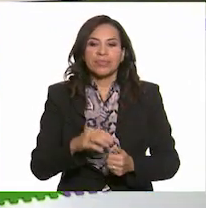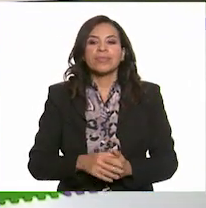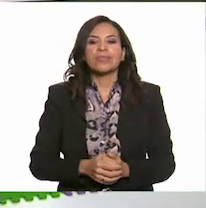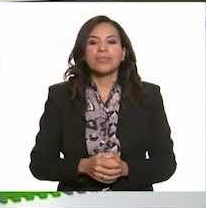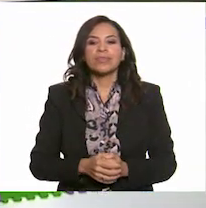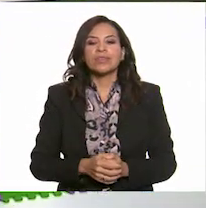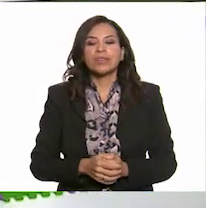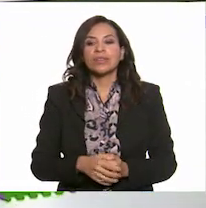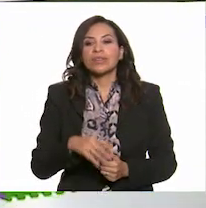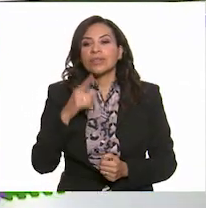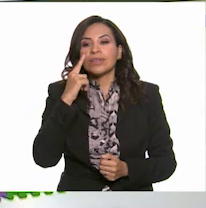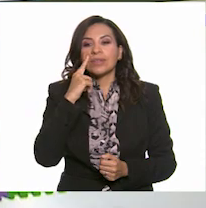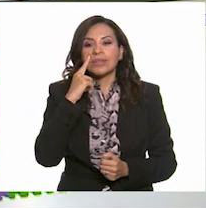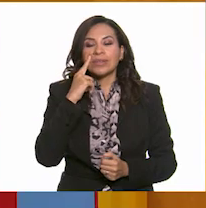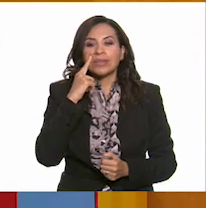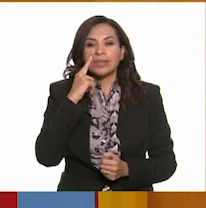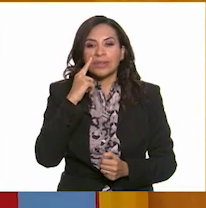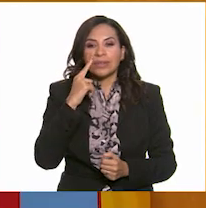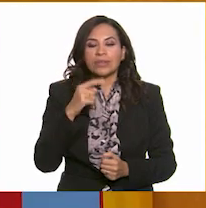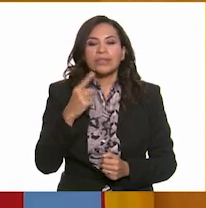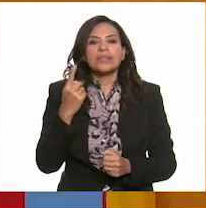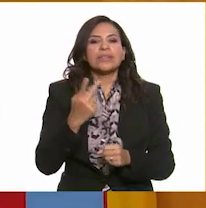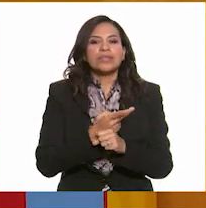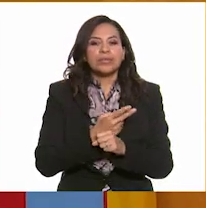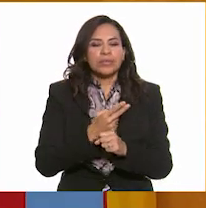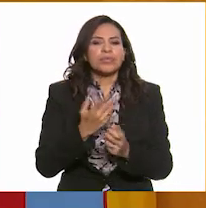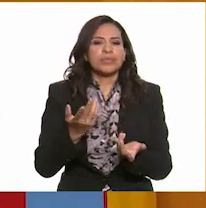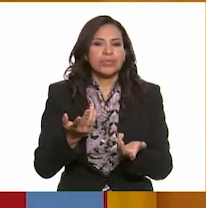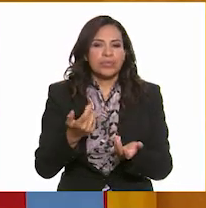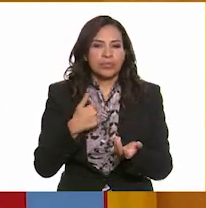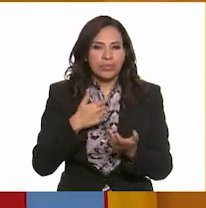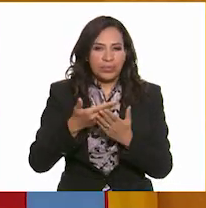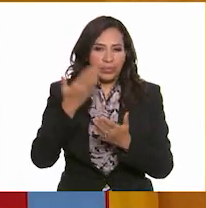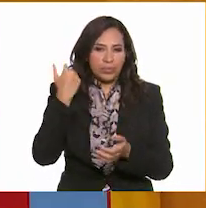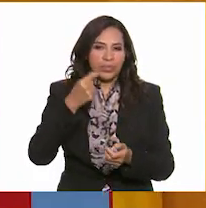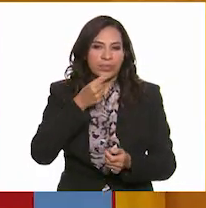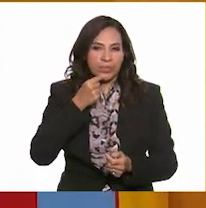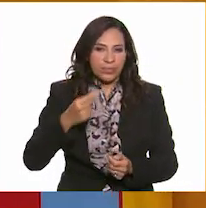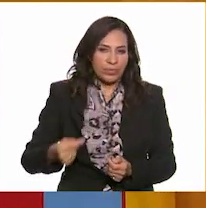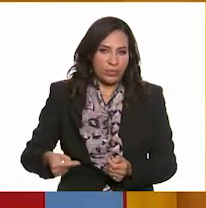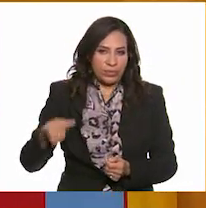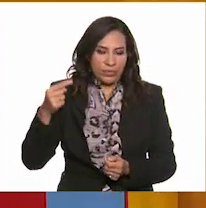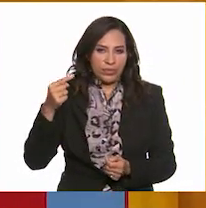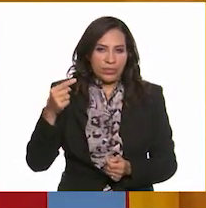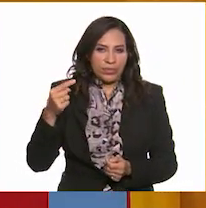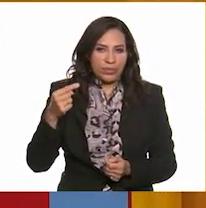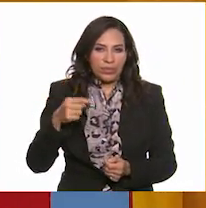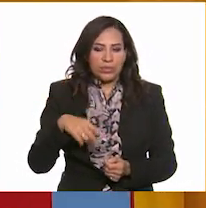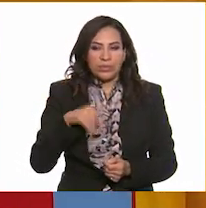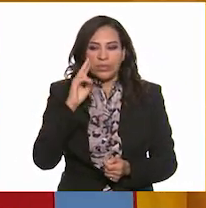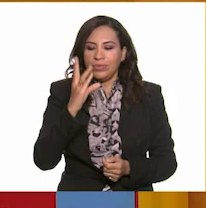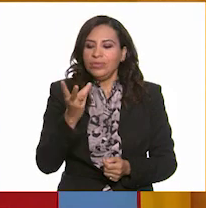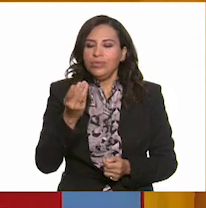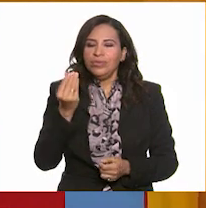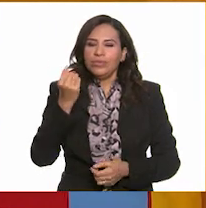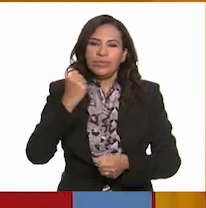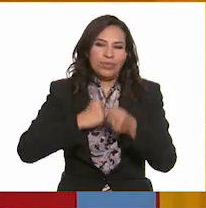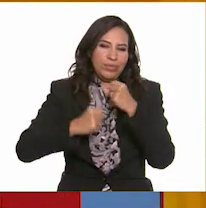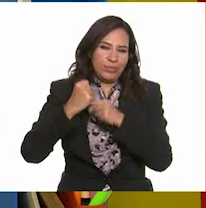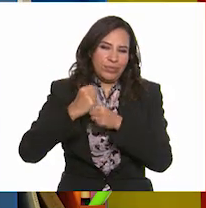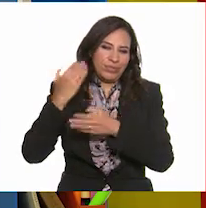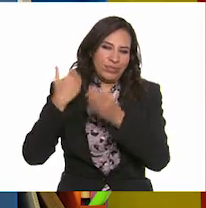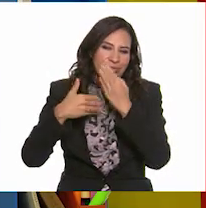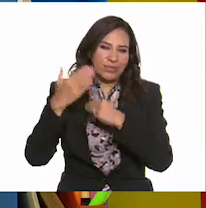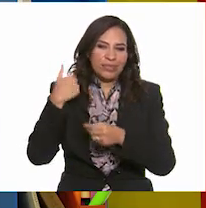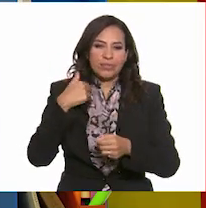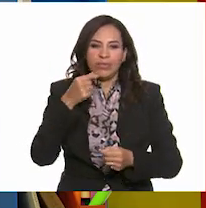Ok. Pues bueno, miren, sucede lo siguiente. Yo desde que era niño, no hagan cuentas, hace mucho tiempo,